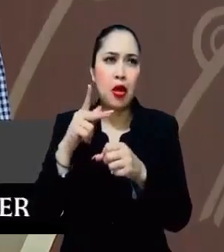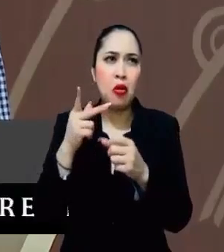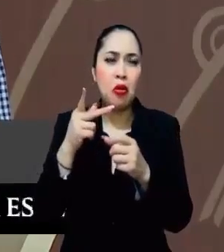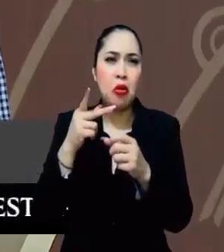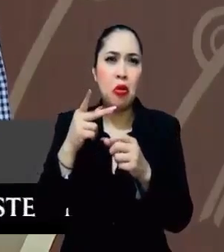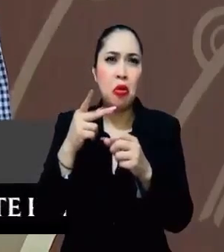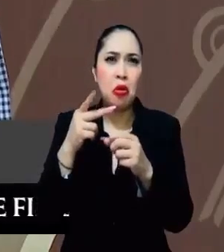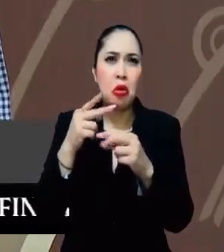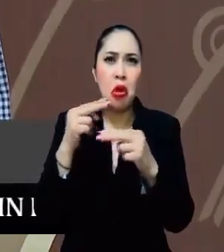generan ningún aumento